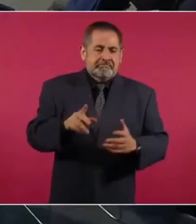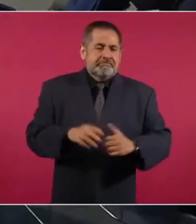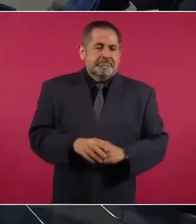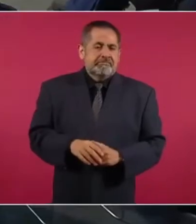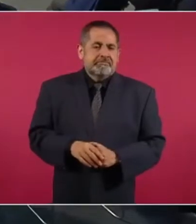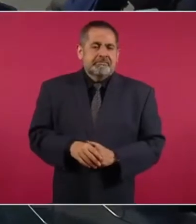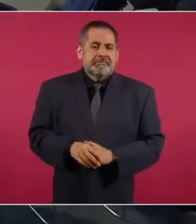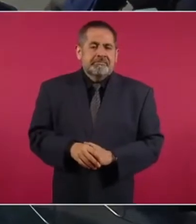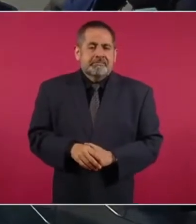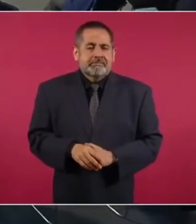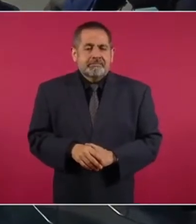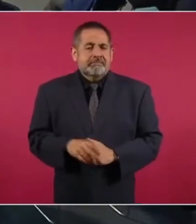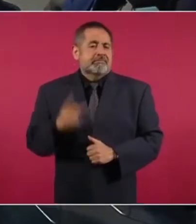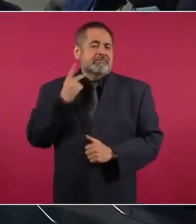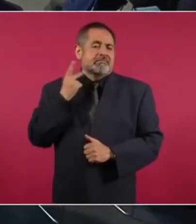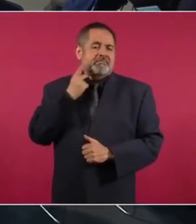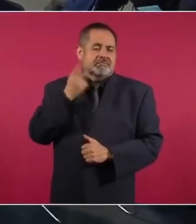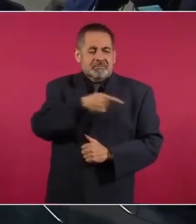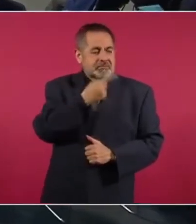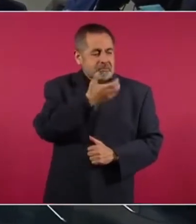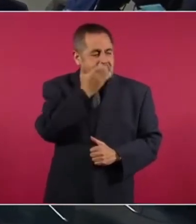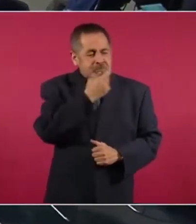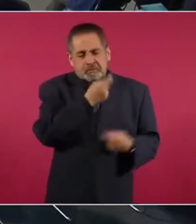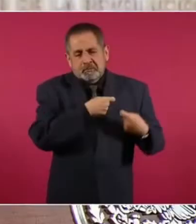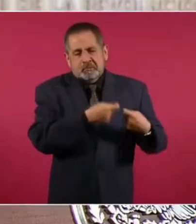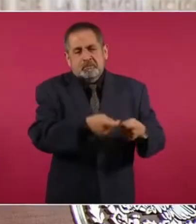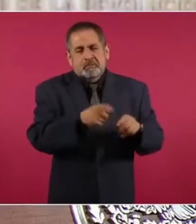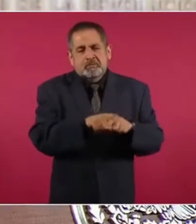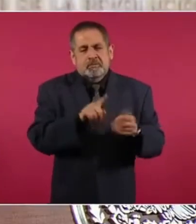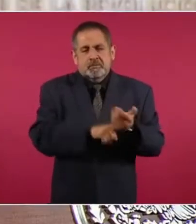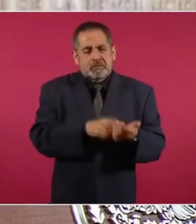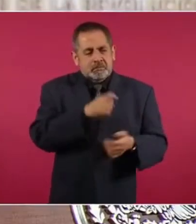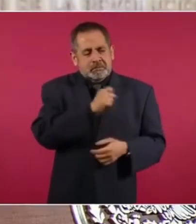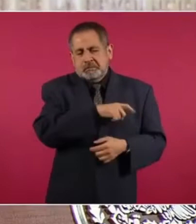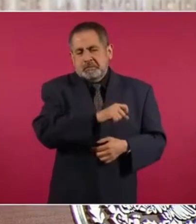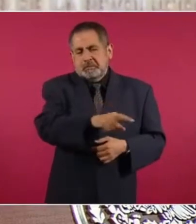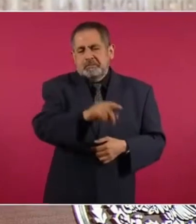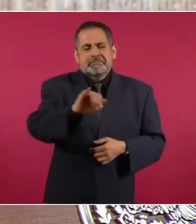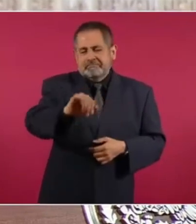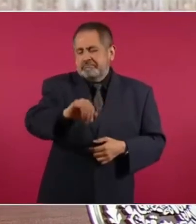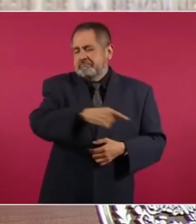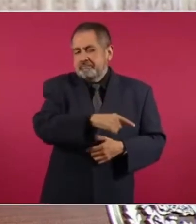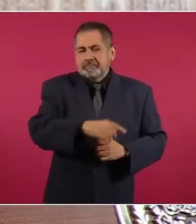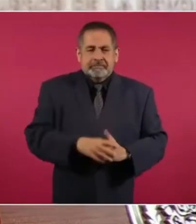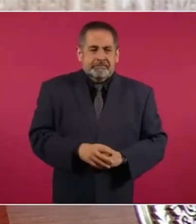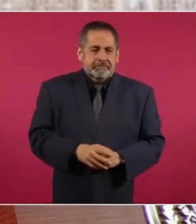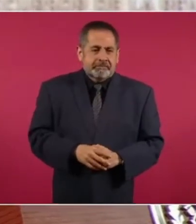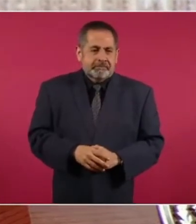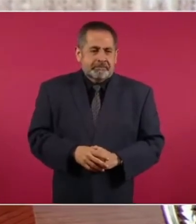los políticos tradicionales, conservadores,